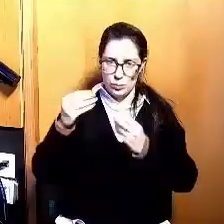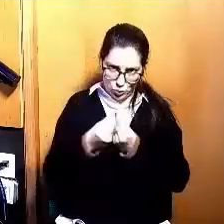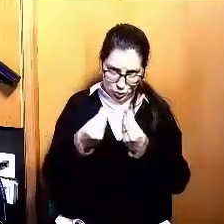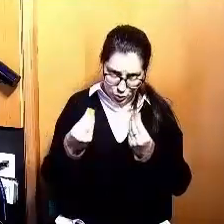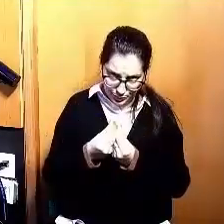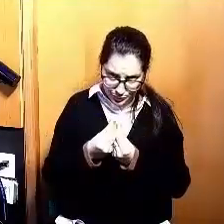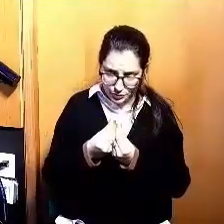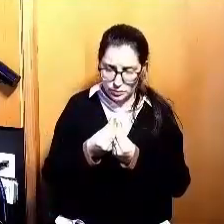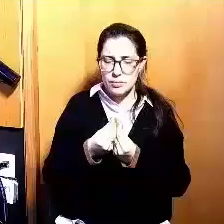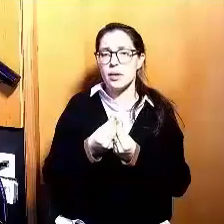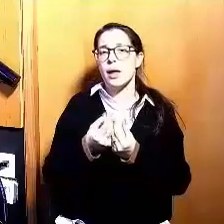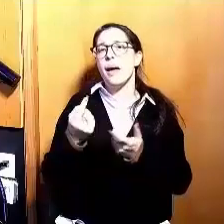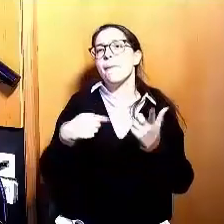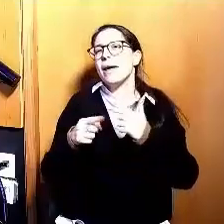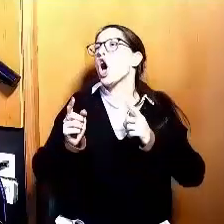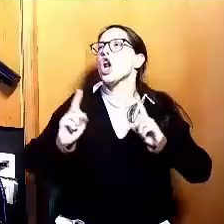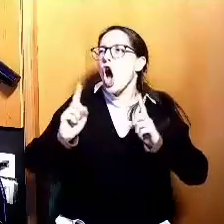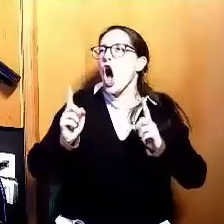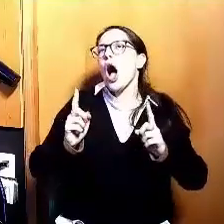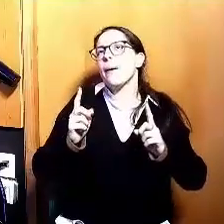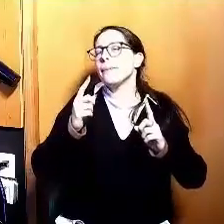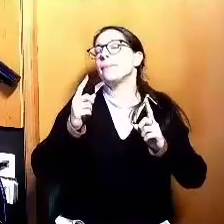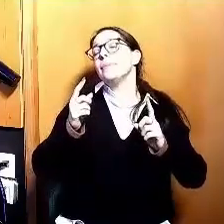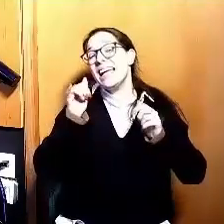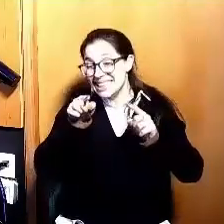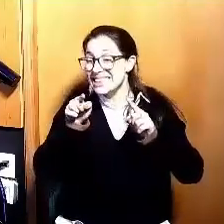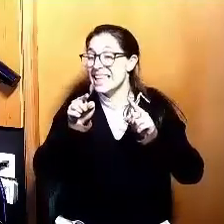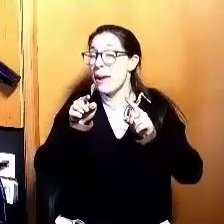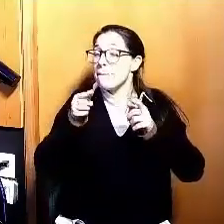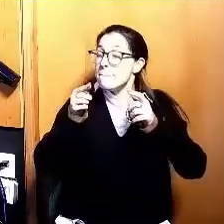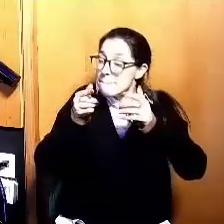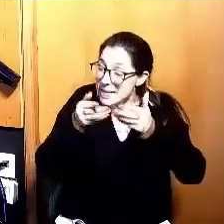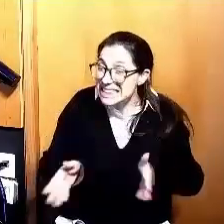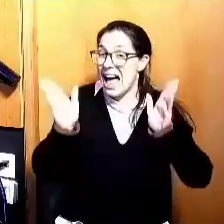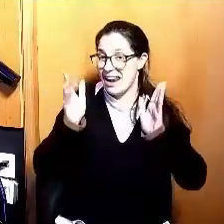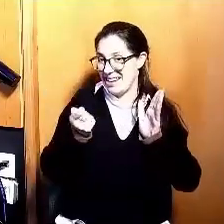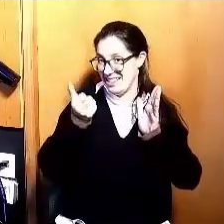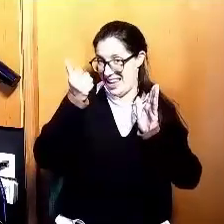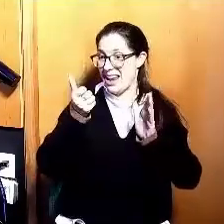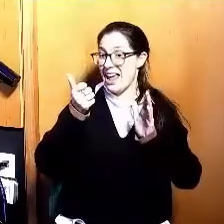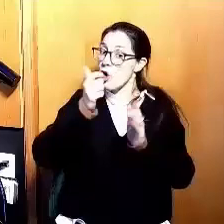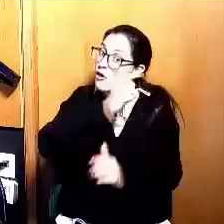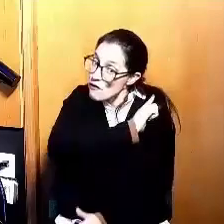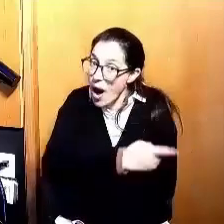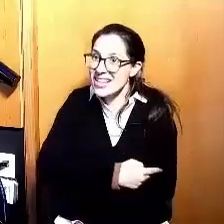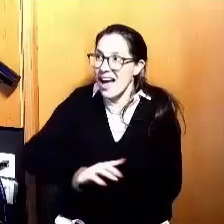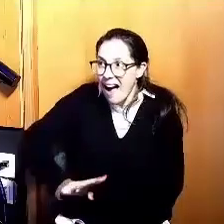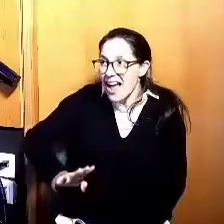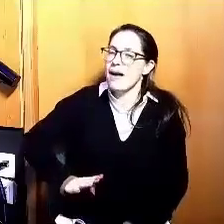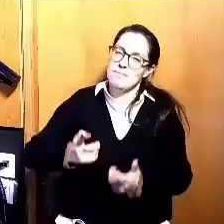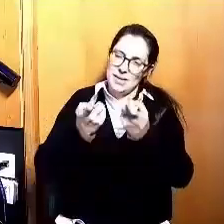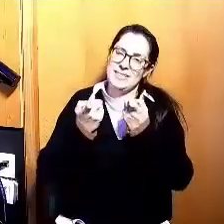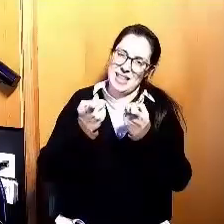ser súper autoflagel, digamos, ese momento iniciático con esa potencia creo que era necesario.